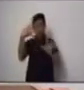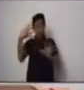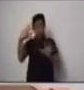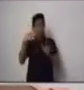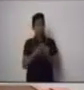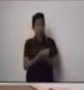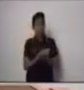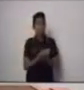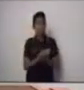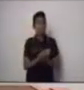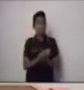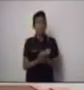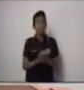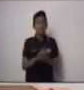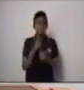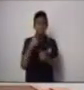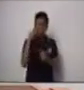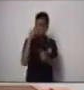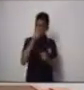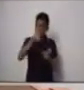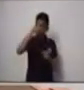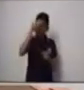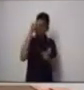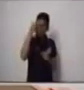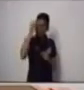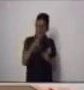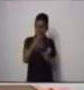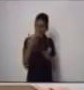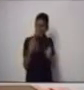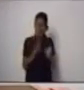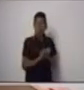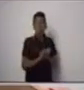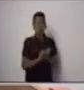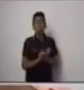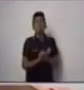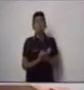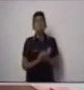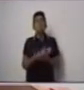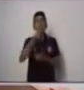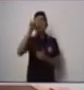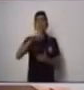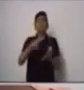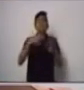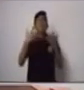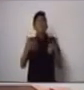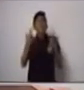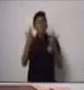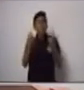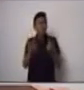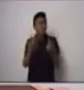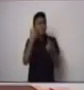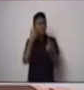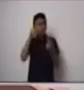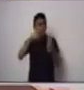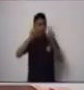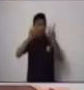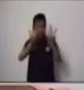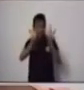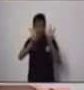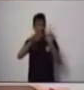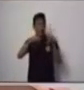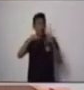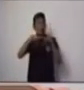Me parece que sí están aprendiendo bastante. Y por lo tanto vamos a hacer ahora otra actividad